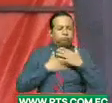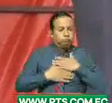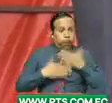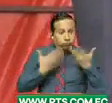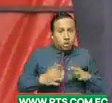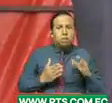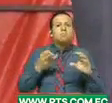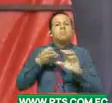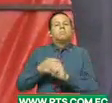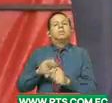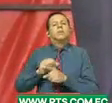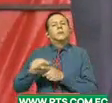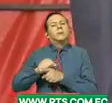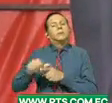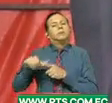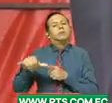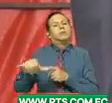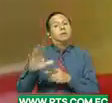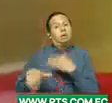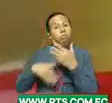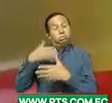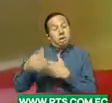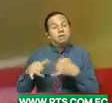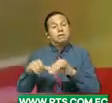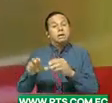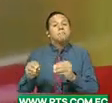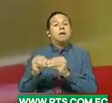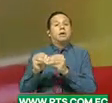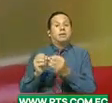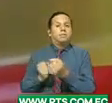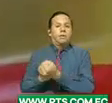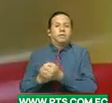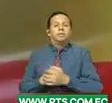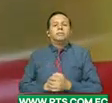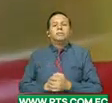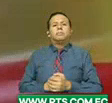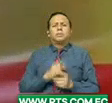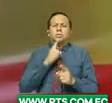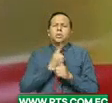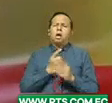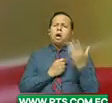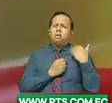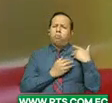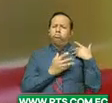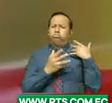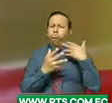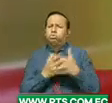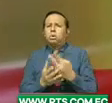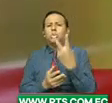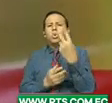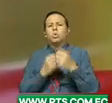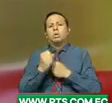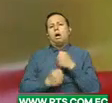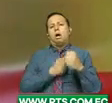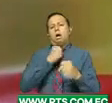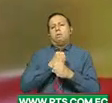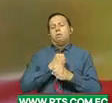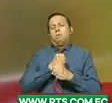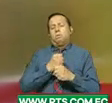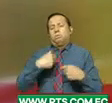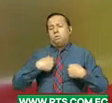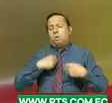importantes y espera brindar más sorpresas al país. Han pasado ya 12 largos años de esta carrera deportiva